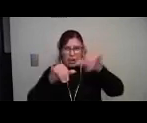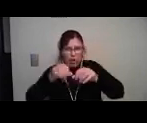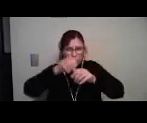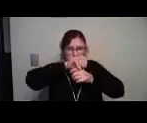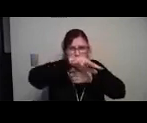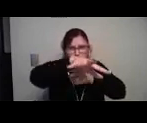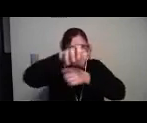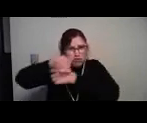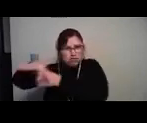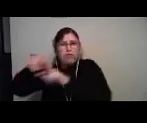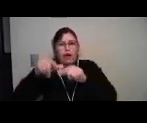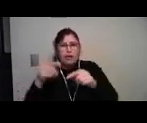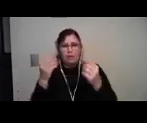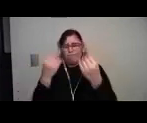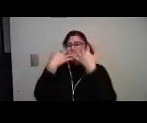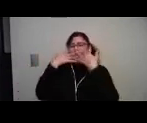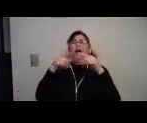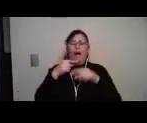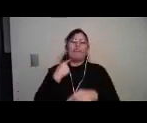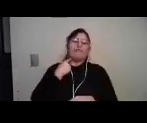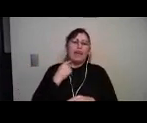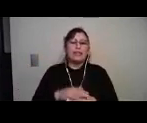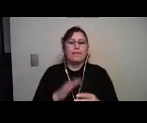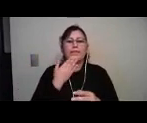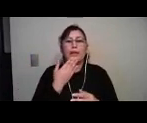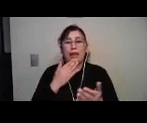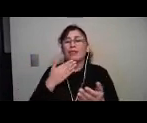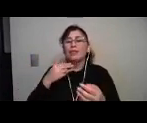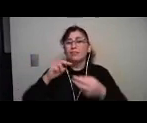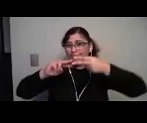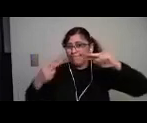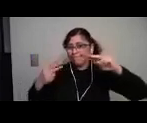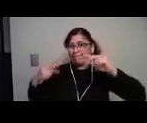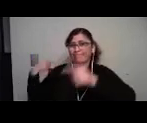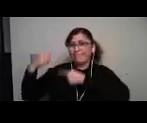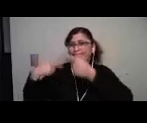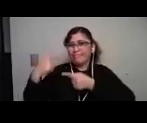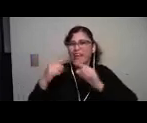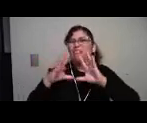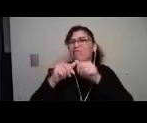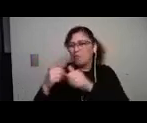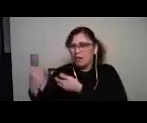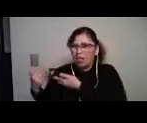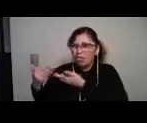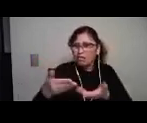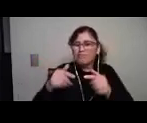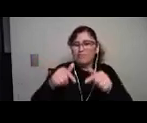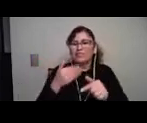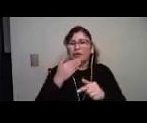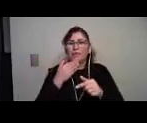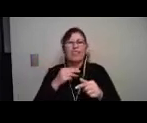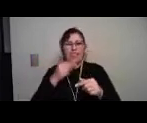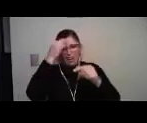y un factor de riesgo importante cuando hay antecedentes familiares de neuropatía periférica,